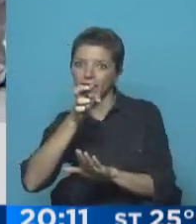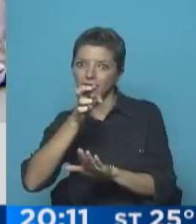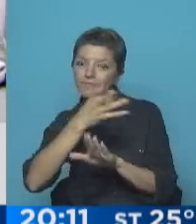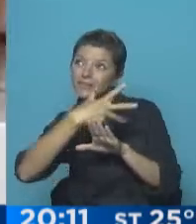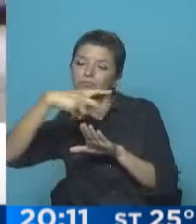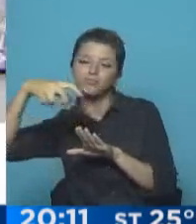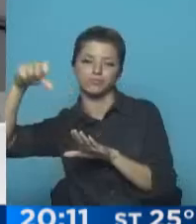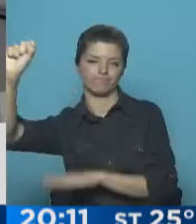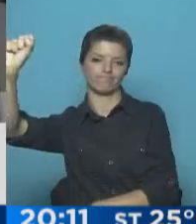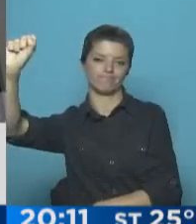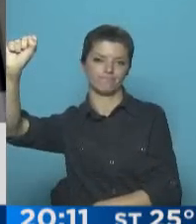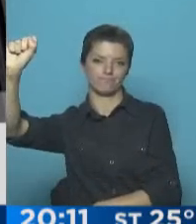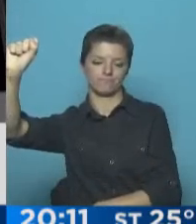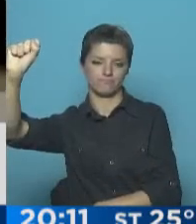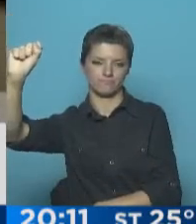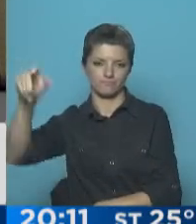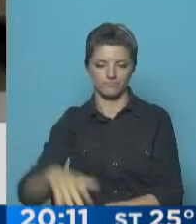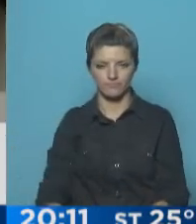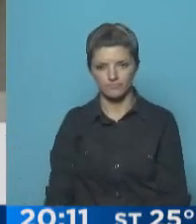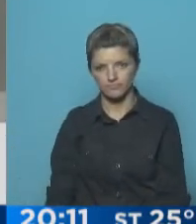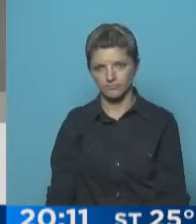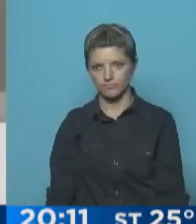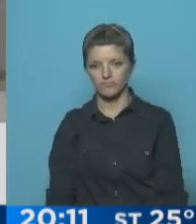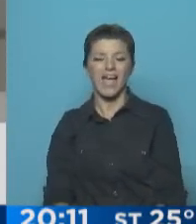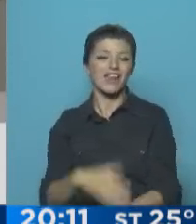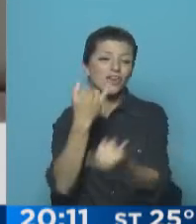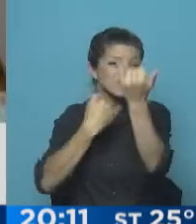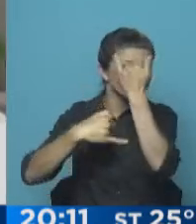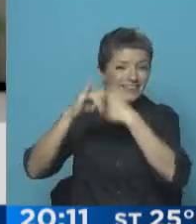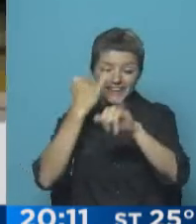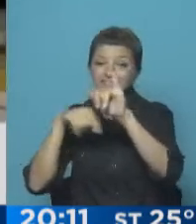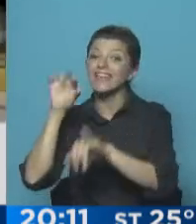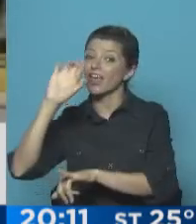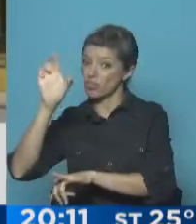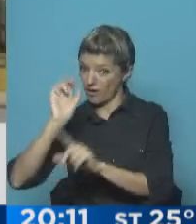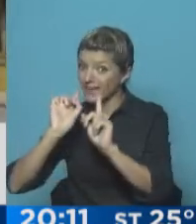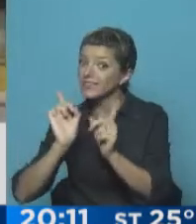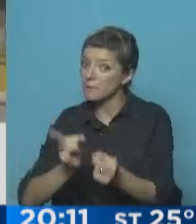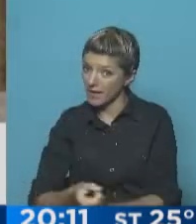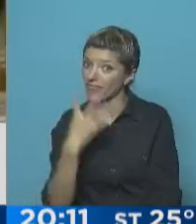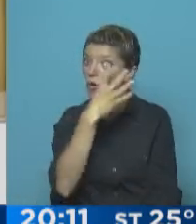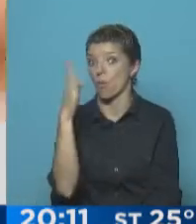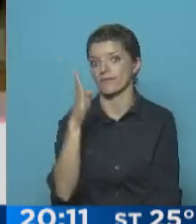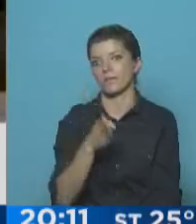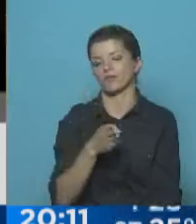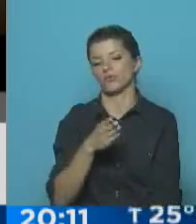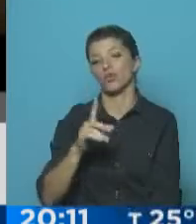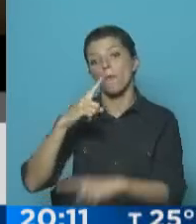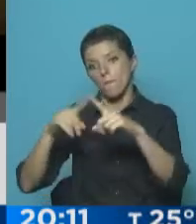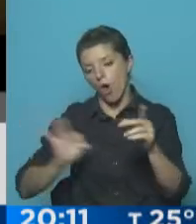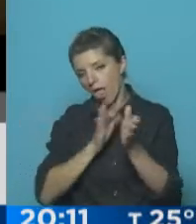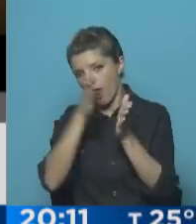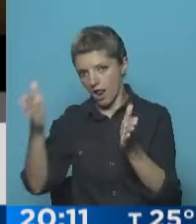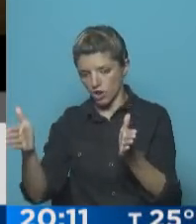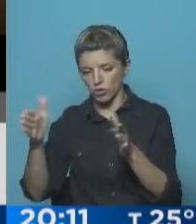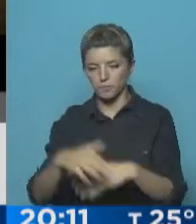riqueza de los argentinos a una tasa de interés en dólares del 40% anual. El Banco